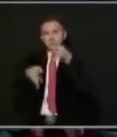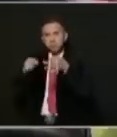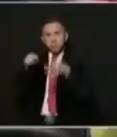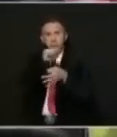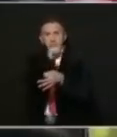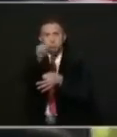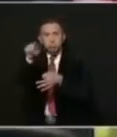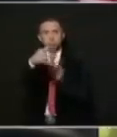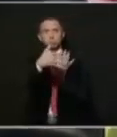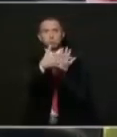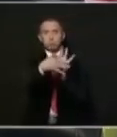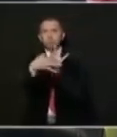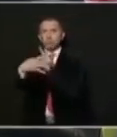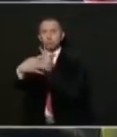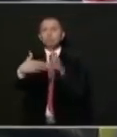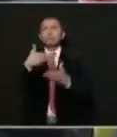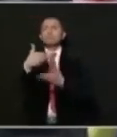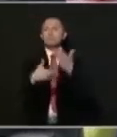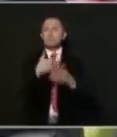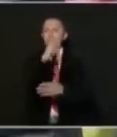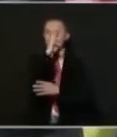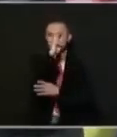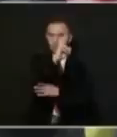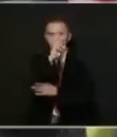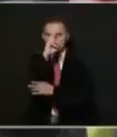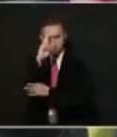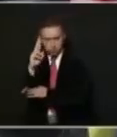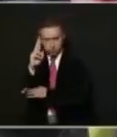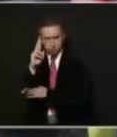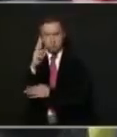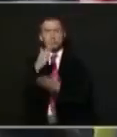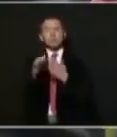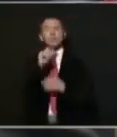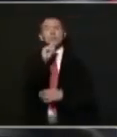vamos a ser respetuosos de la libertad sindical.